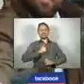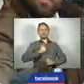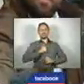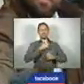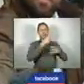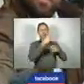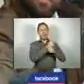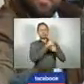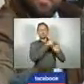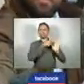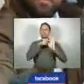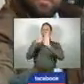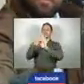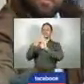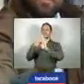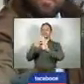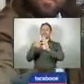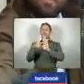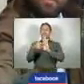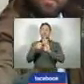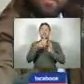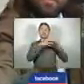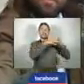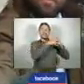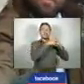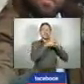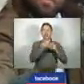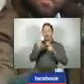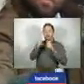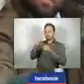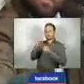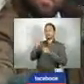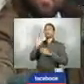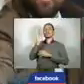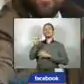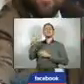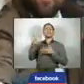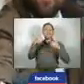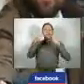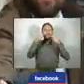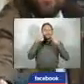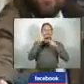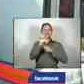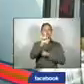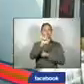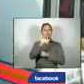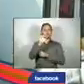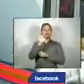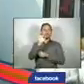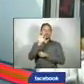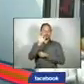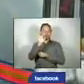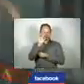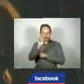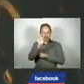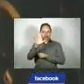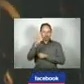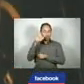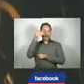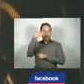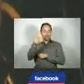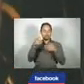estadounidenses de ser condenado en Estados Unidos. Assange enfrentaría una pena de cárcel de 175 años,